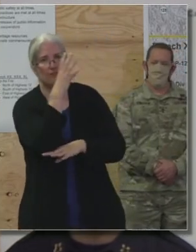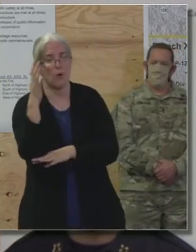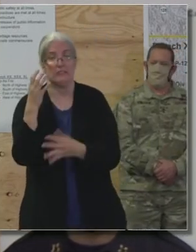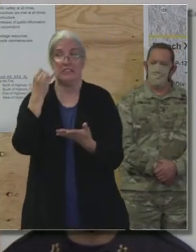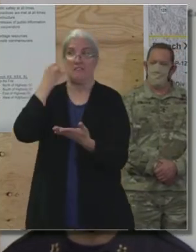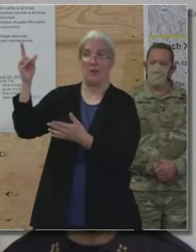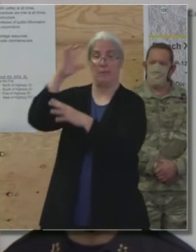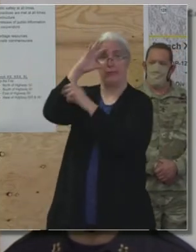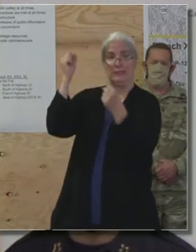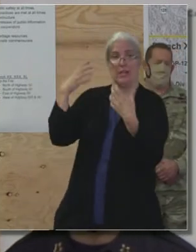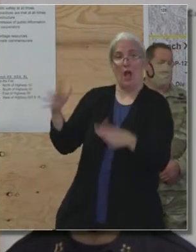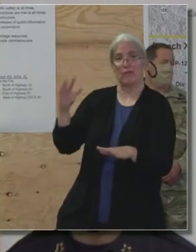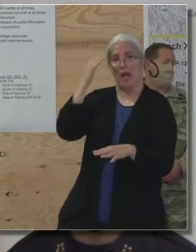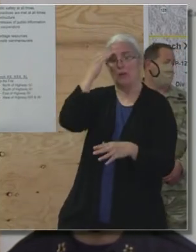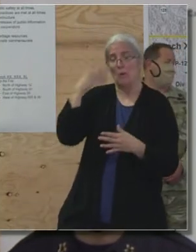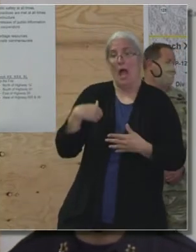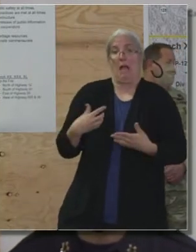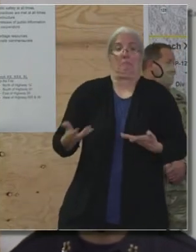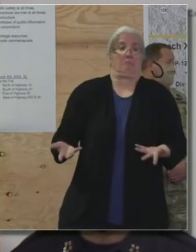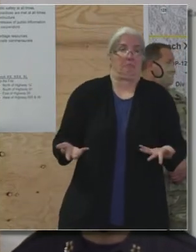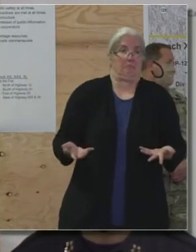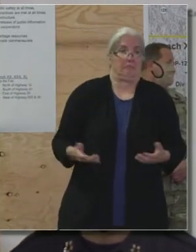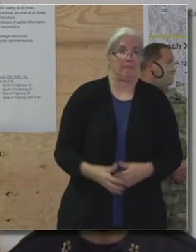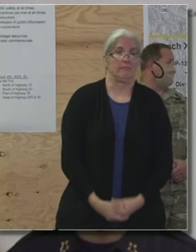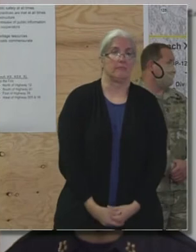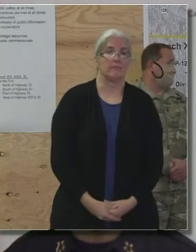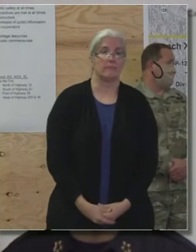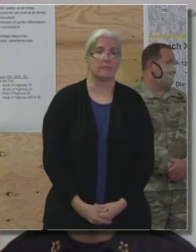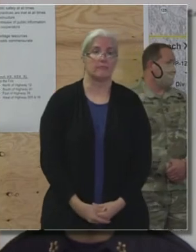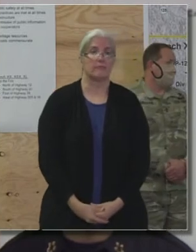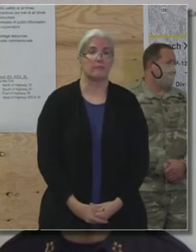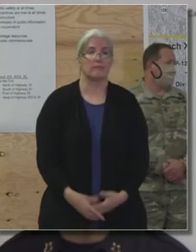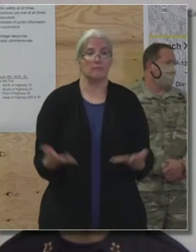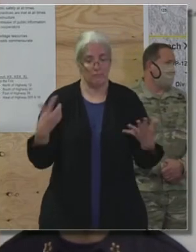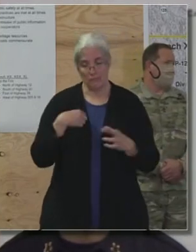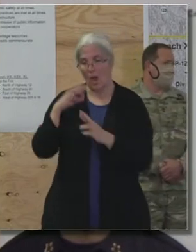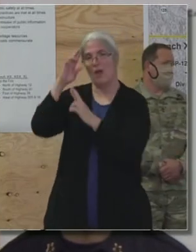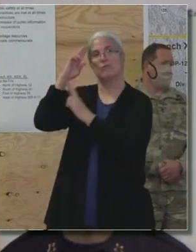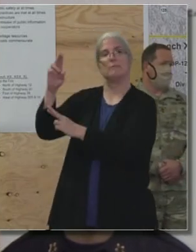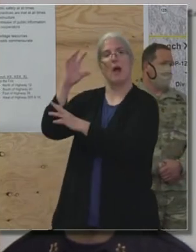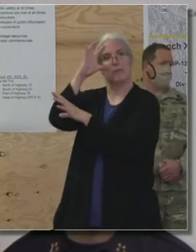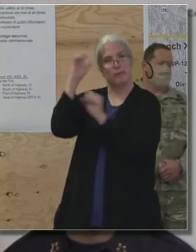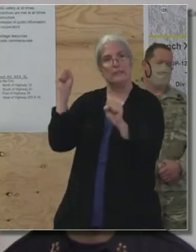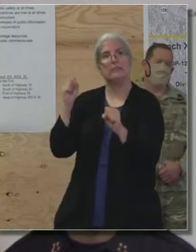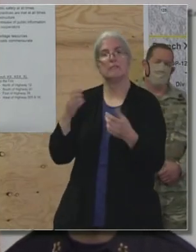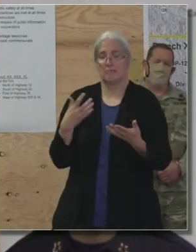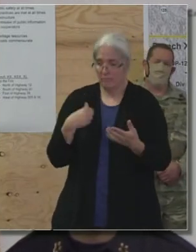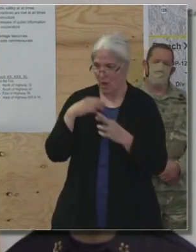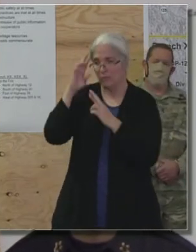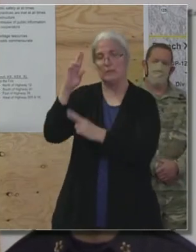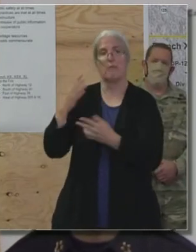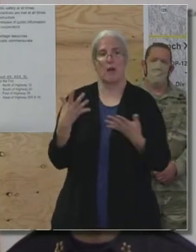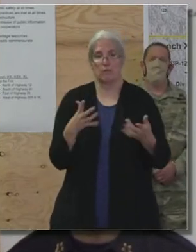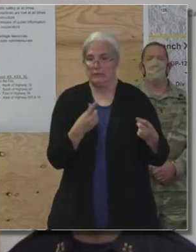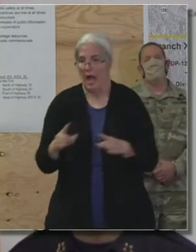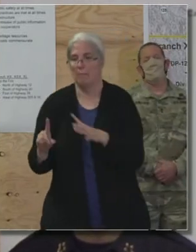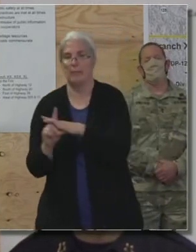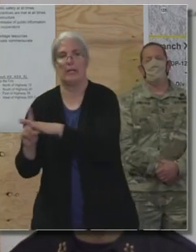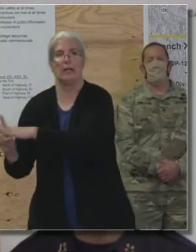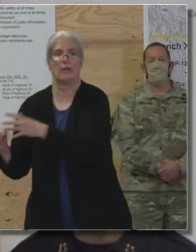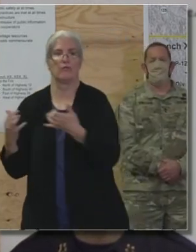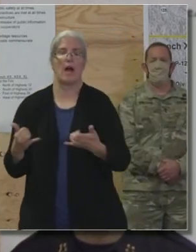eso no se decidirá ha dicho lo que dijo y el respeto que el de presidente tiene muchas cosas de que encargarse